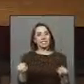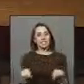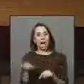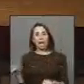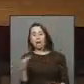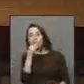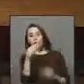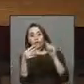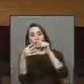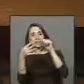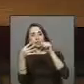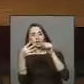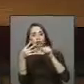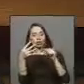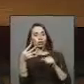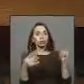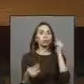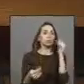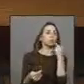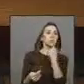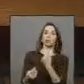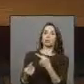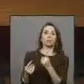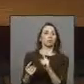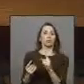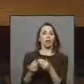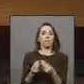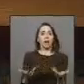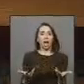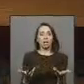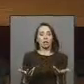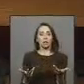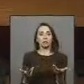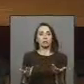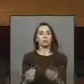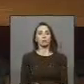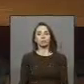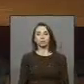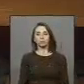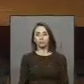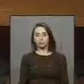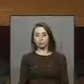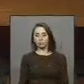fueron debidamente dejadas sin efecto y sin valor en el momento de la presentación.